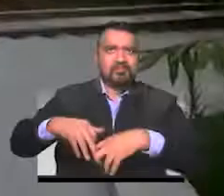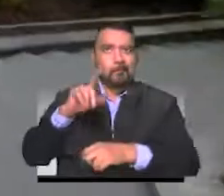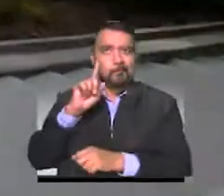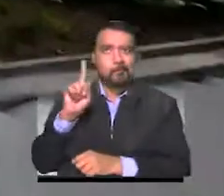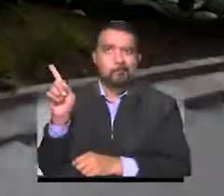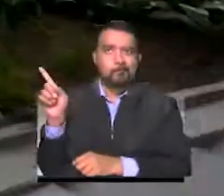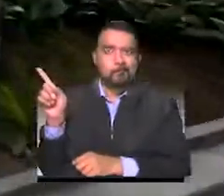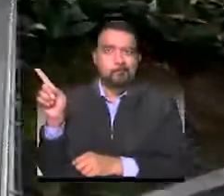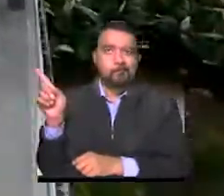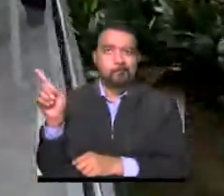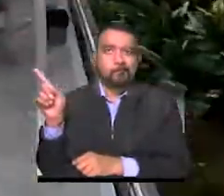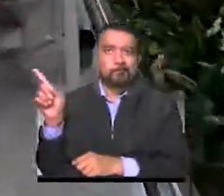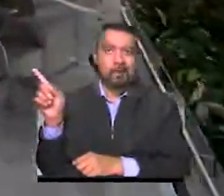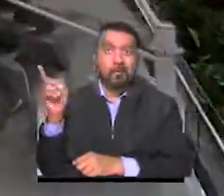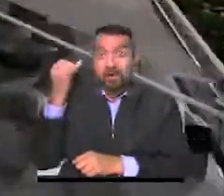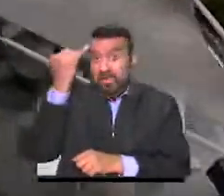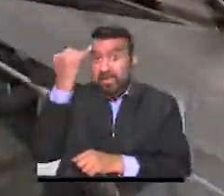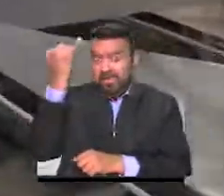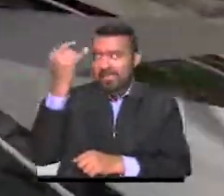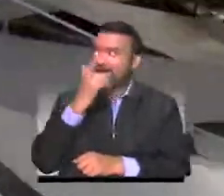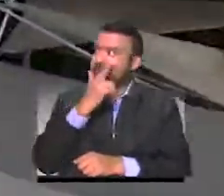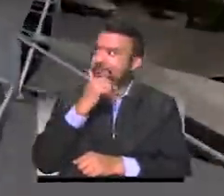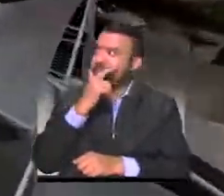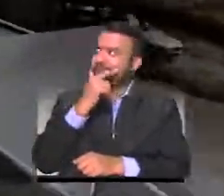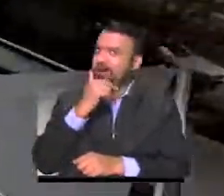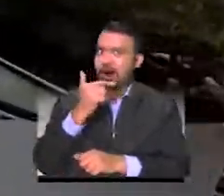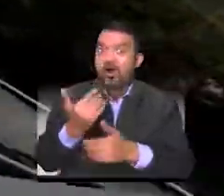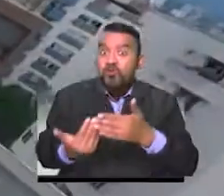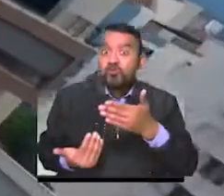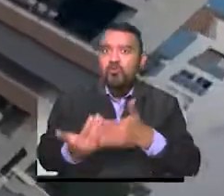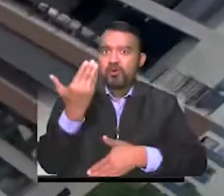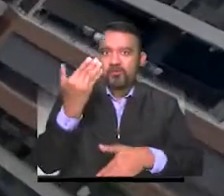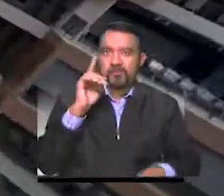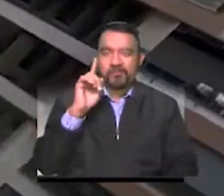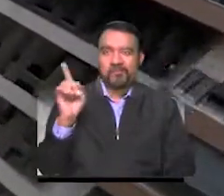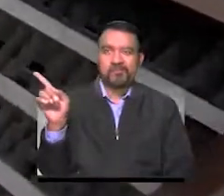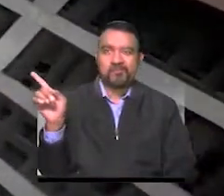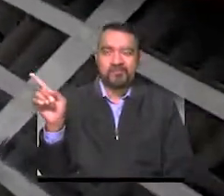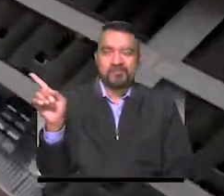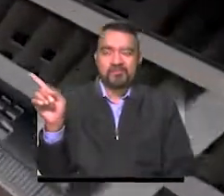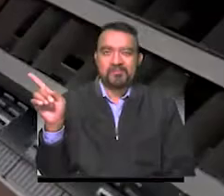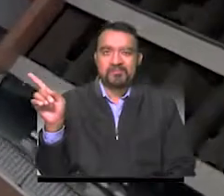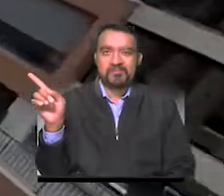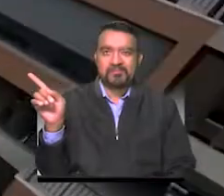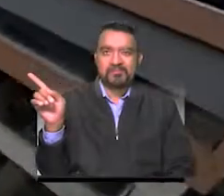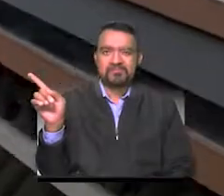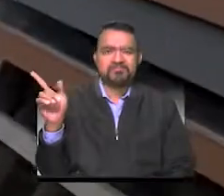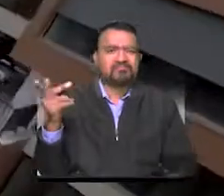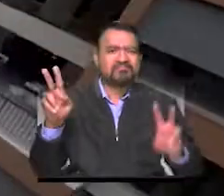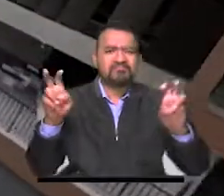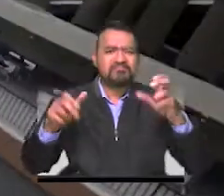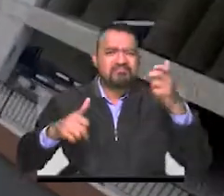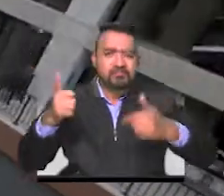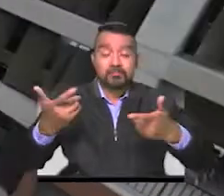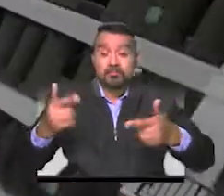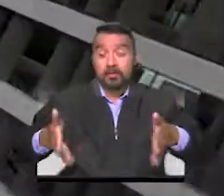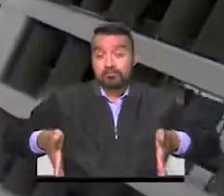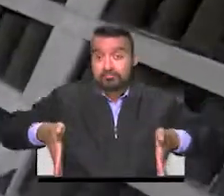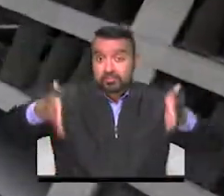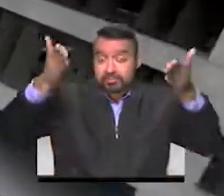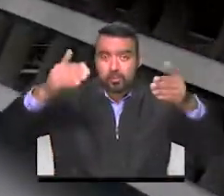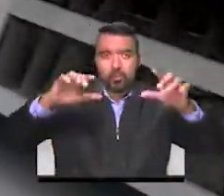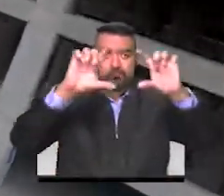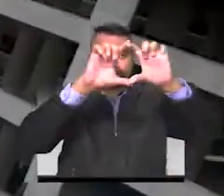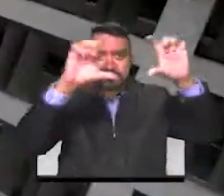organización, desarrollamos una nueva línea de negocio que hace revestimientos arquitectónicos. ¿Cómo qué? Como fachadas, cielos